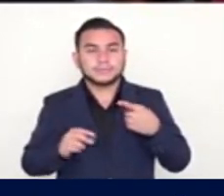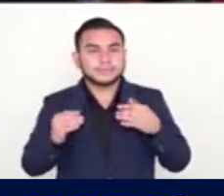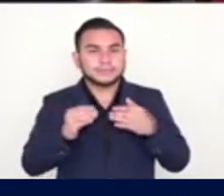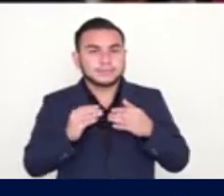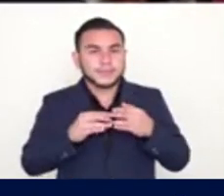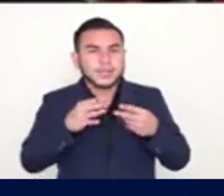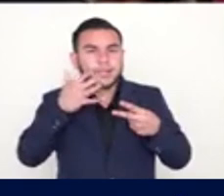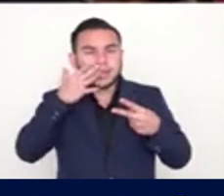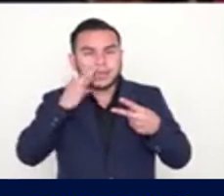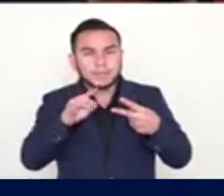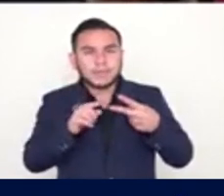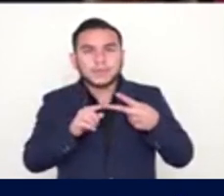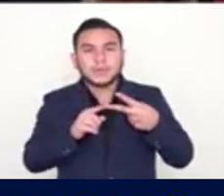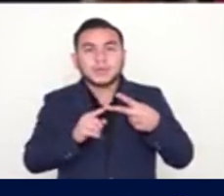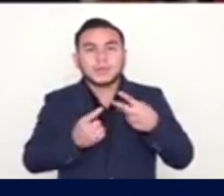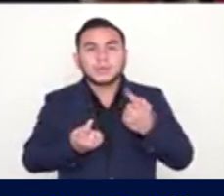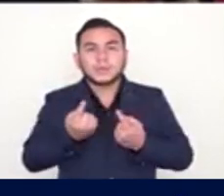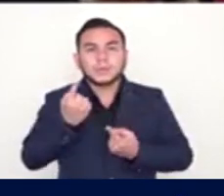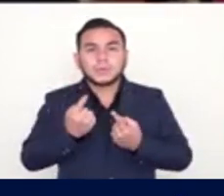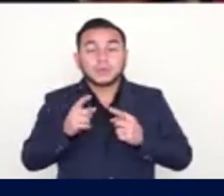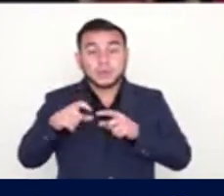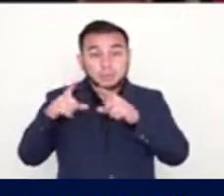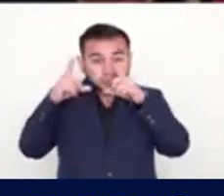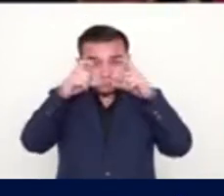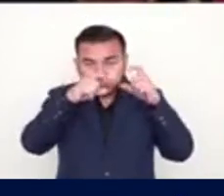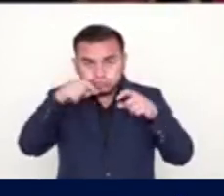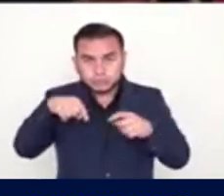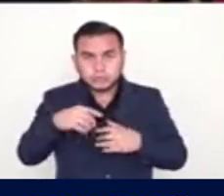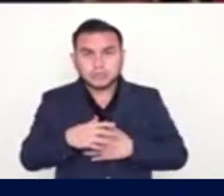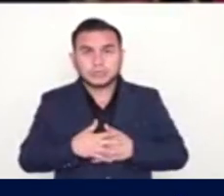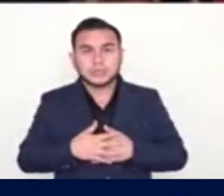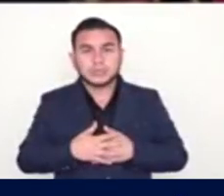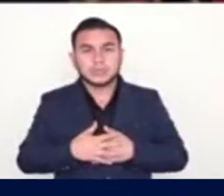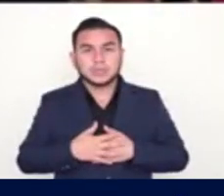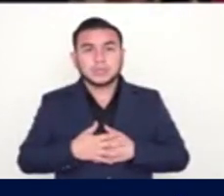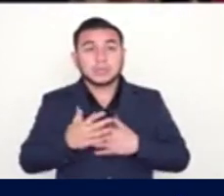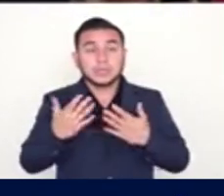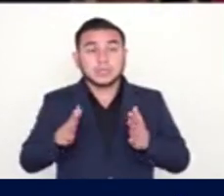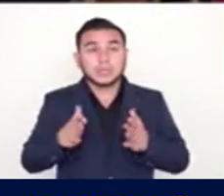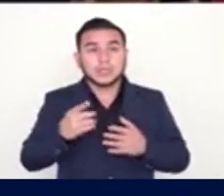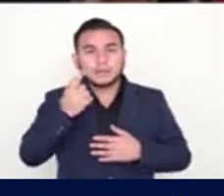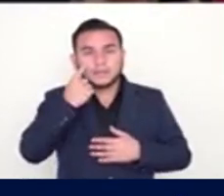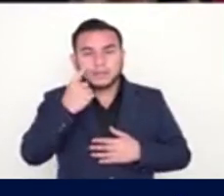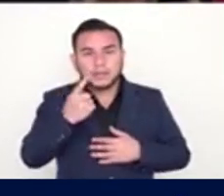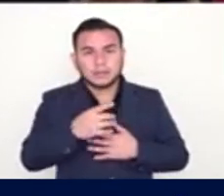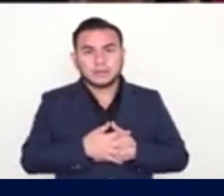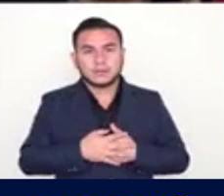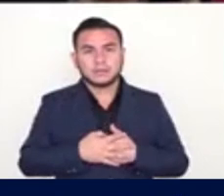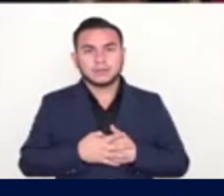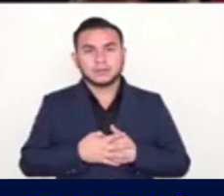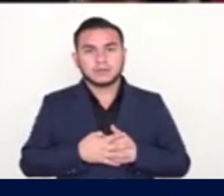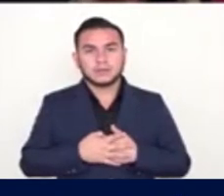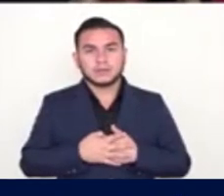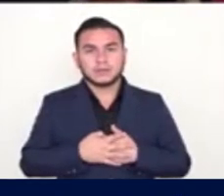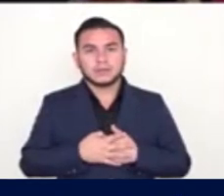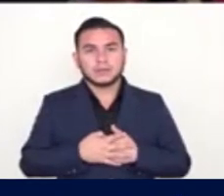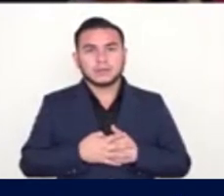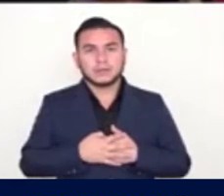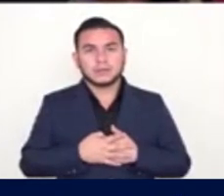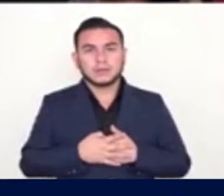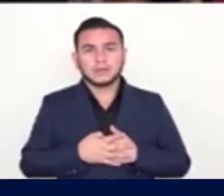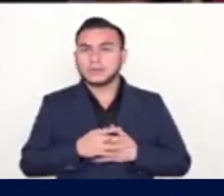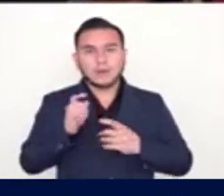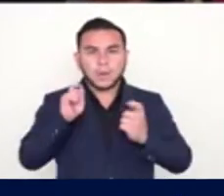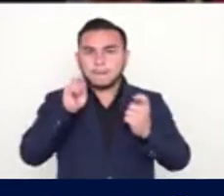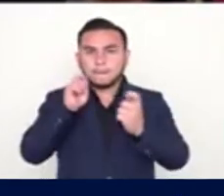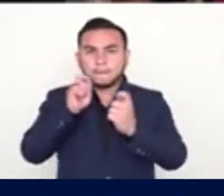de un ejemplo de ello es, bueno, esta conferencia de prensa, ¿no? O sea, ha habido cierta como inexactitud